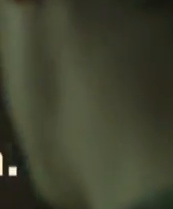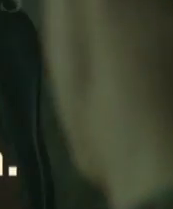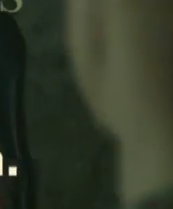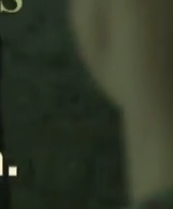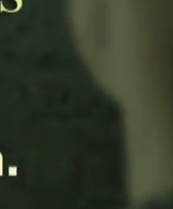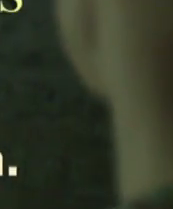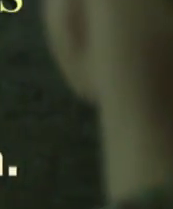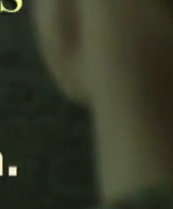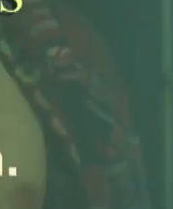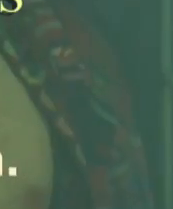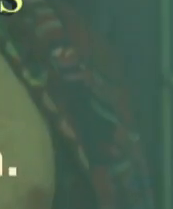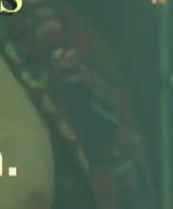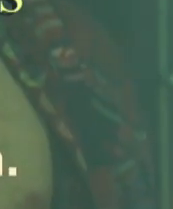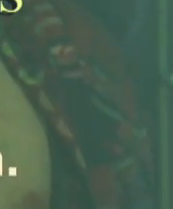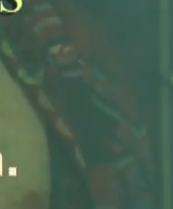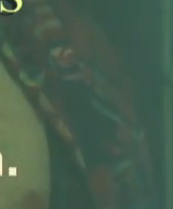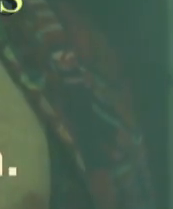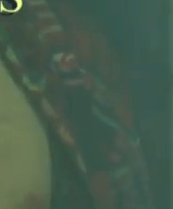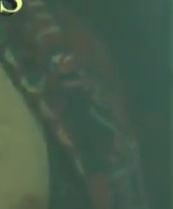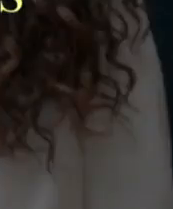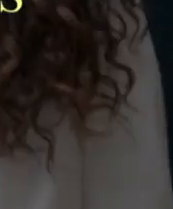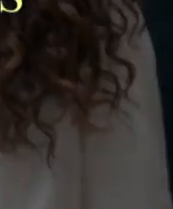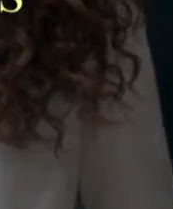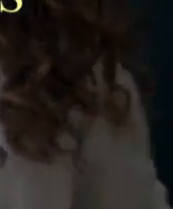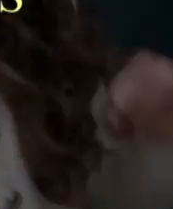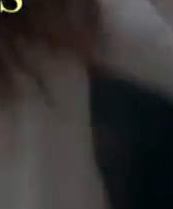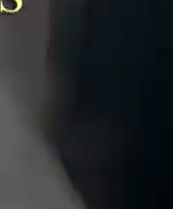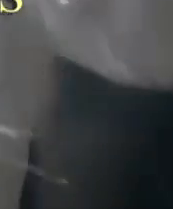Hey, try a different time.